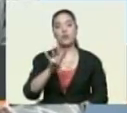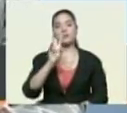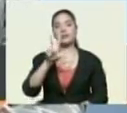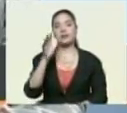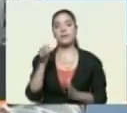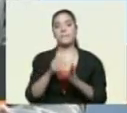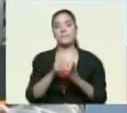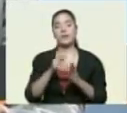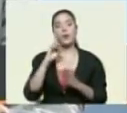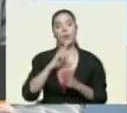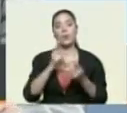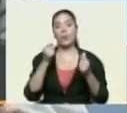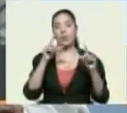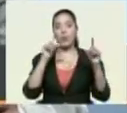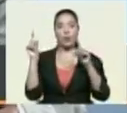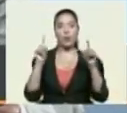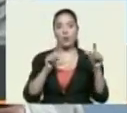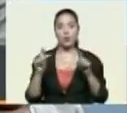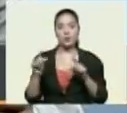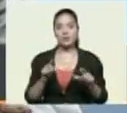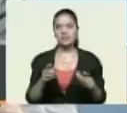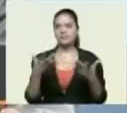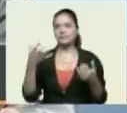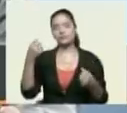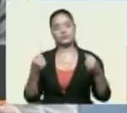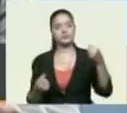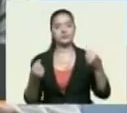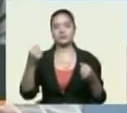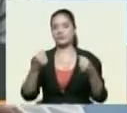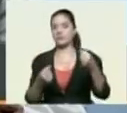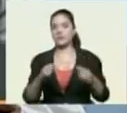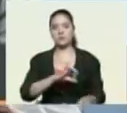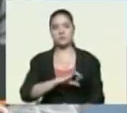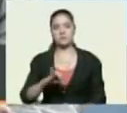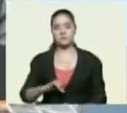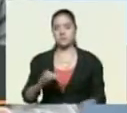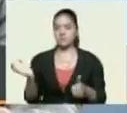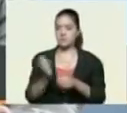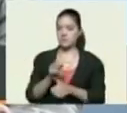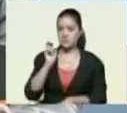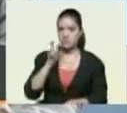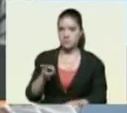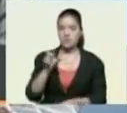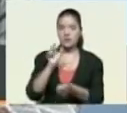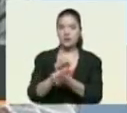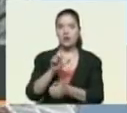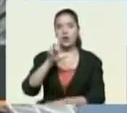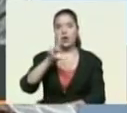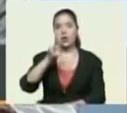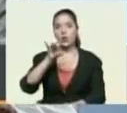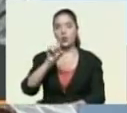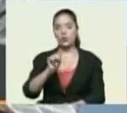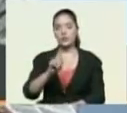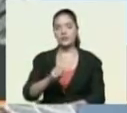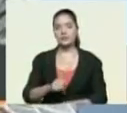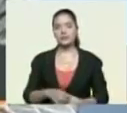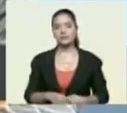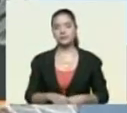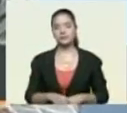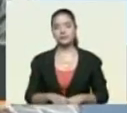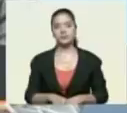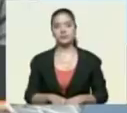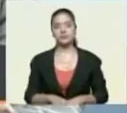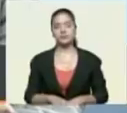142.443.000 bolívares en un peaje del Estado Bolívar, en un vehículo particular. Fueron detenidos los ciudadanos Luis Berlín